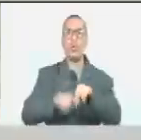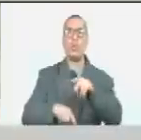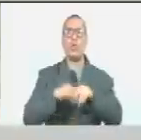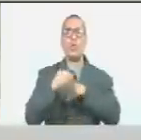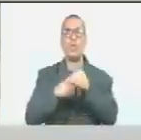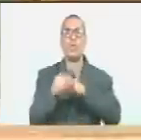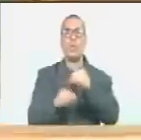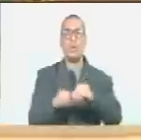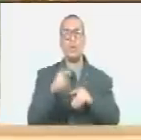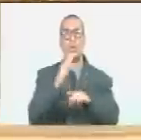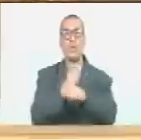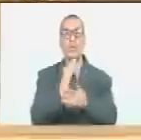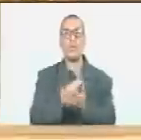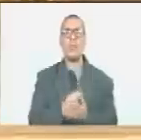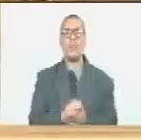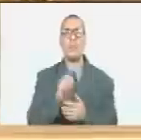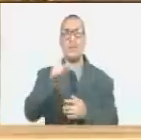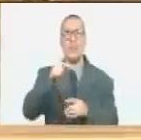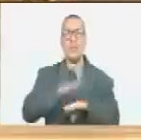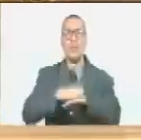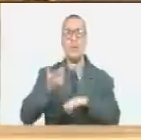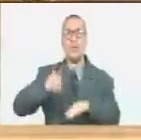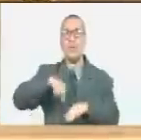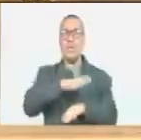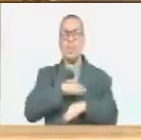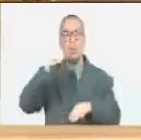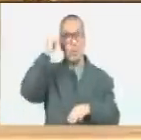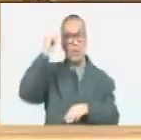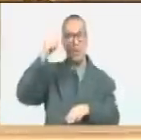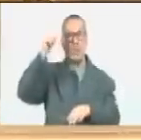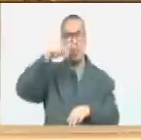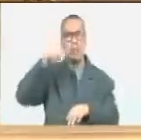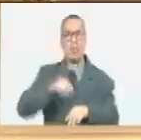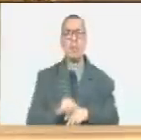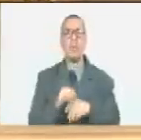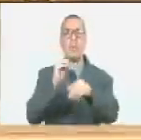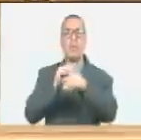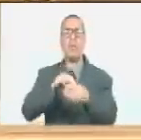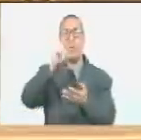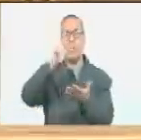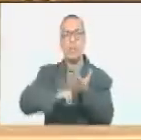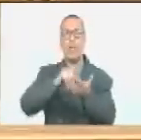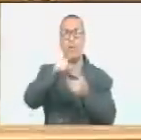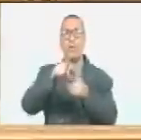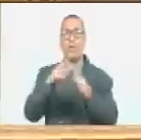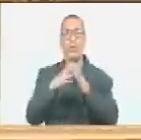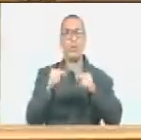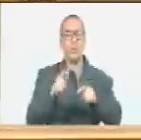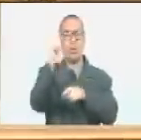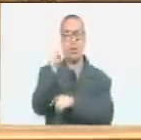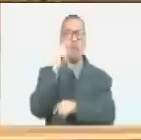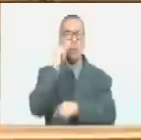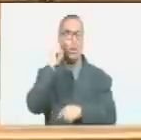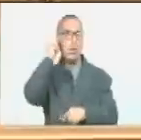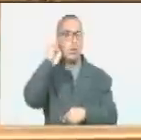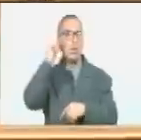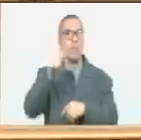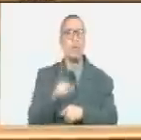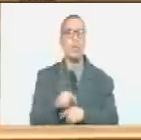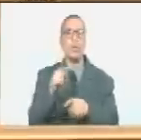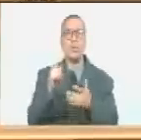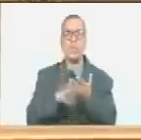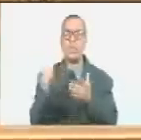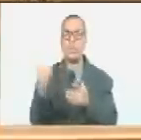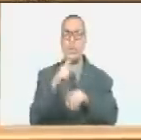métodos tradicionales. Y por eso, el día de hoy, nosotros llamamos a aprobar todos los diputados, todas las diputadas que se